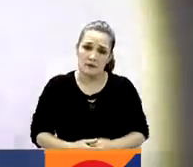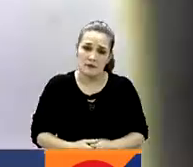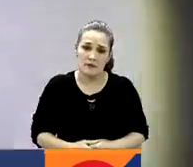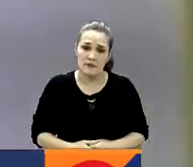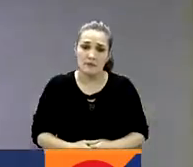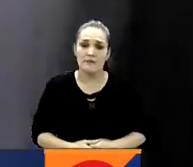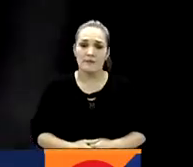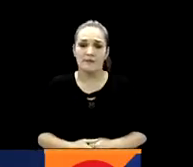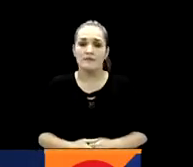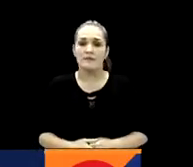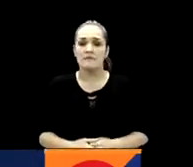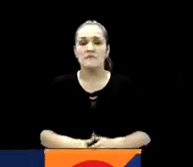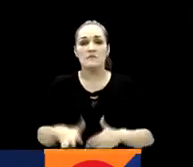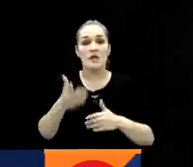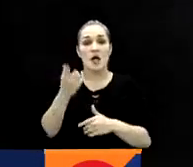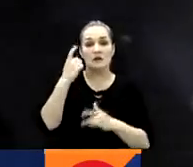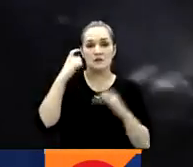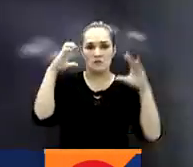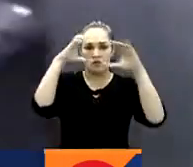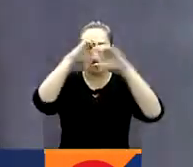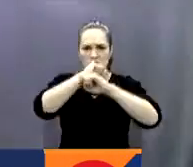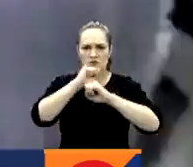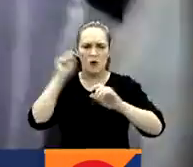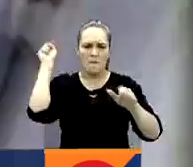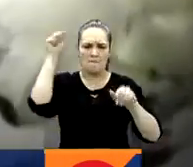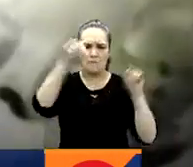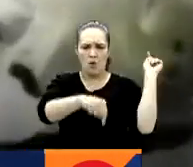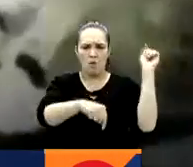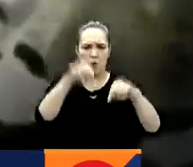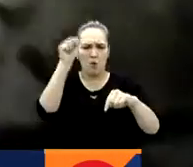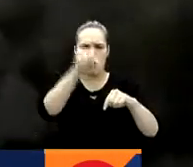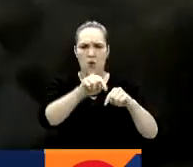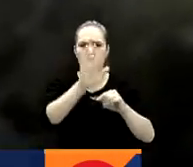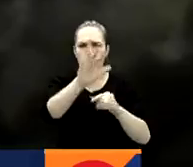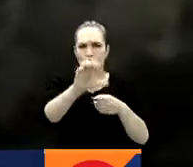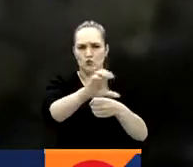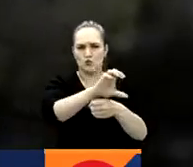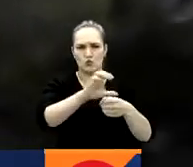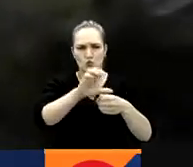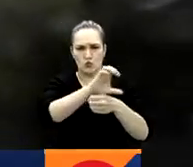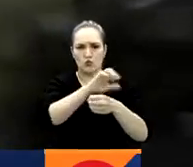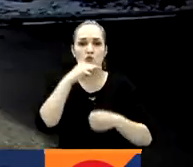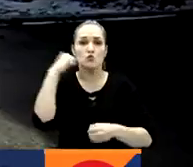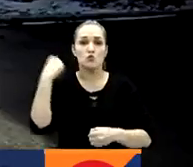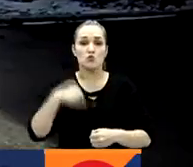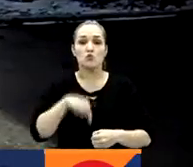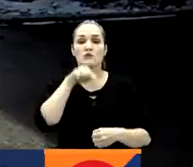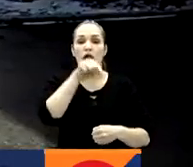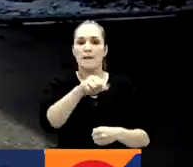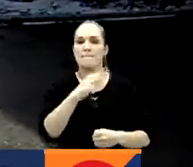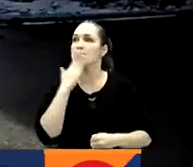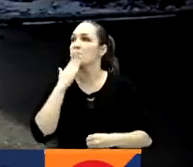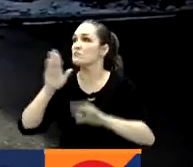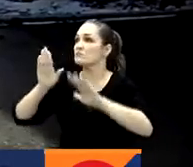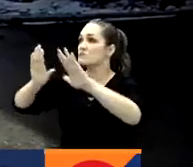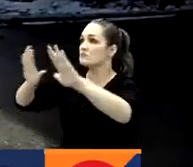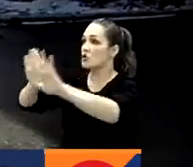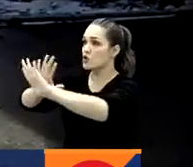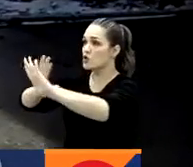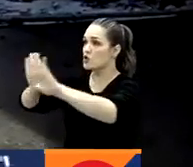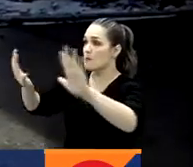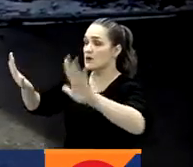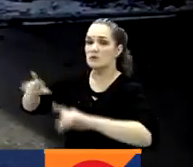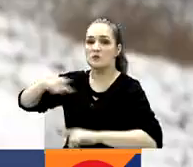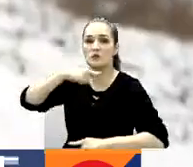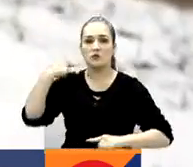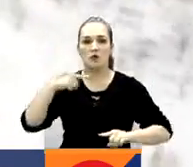donde un ataque ruso durante la noche dejó varios muertos, entre ellos niños, es uno de esos tránsitos pactados, donde la artillería rusa se